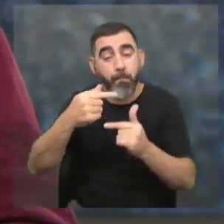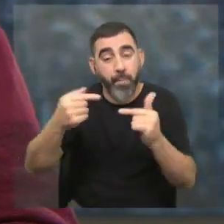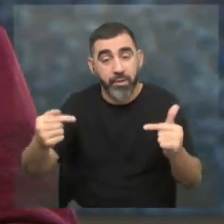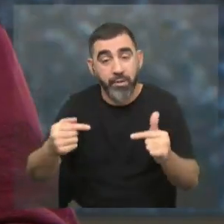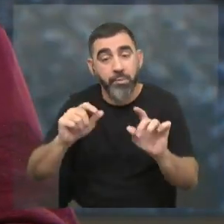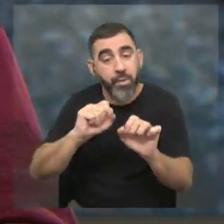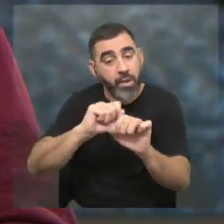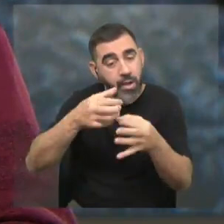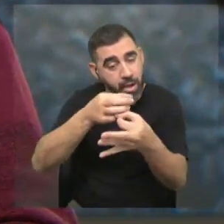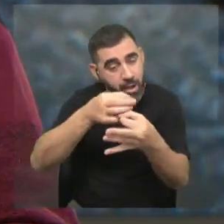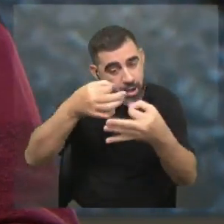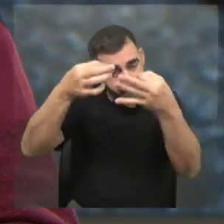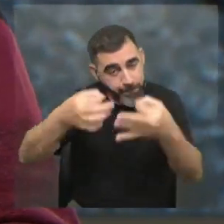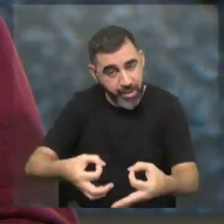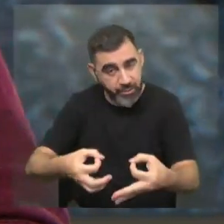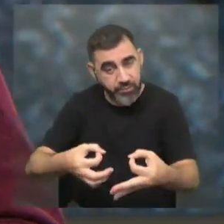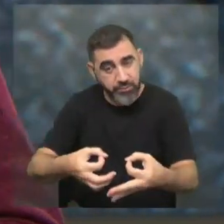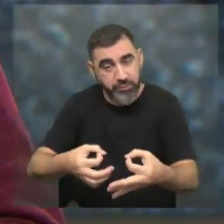¿no? A la tracción.